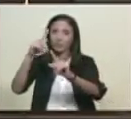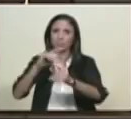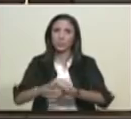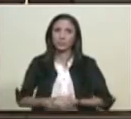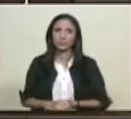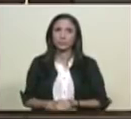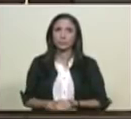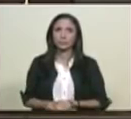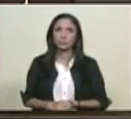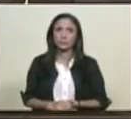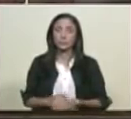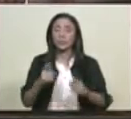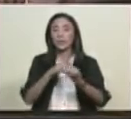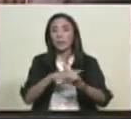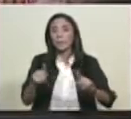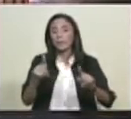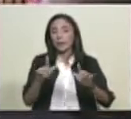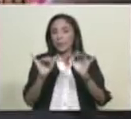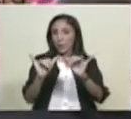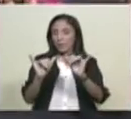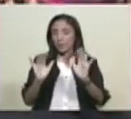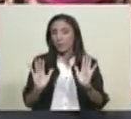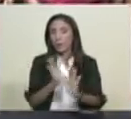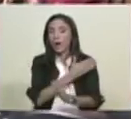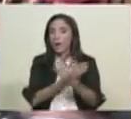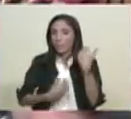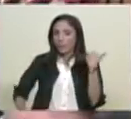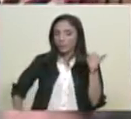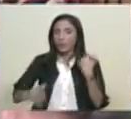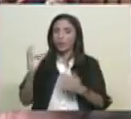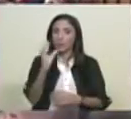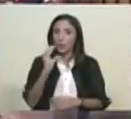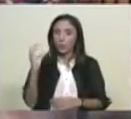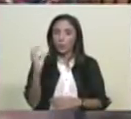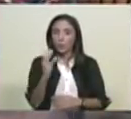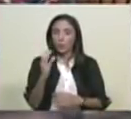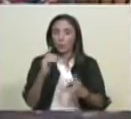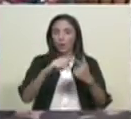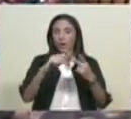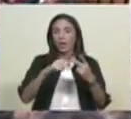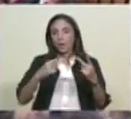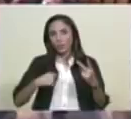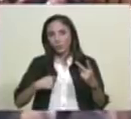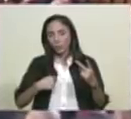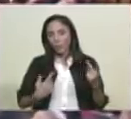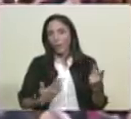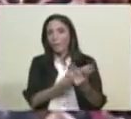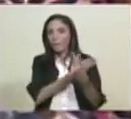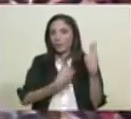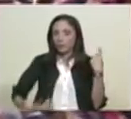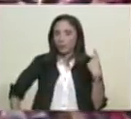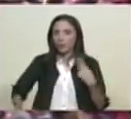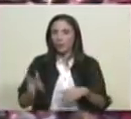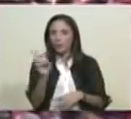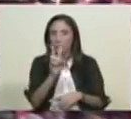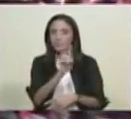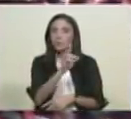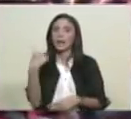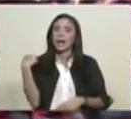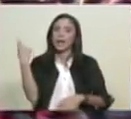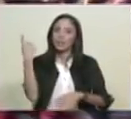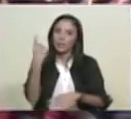Pero mientras él sea presidente de Colombia y yo sea presidente de Venezuela, estamos obligados a reunirnos,